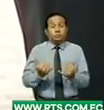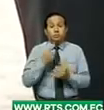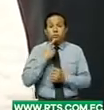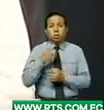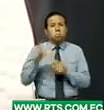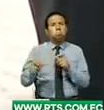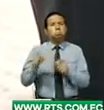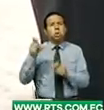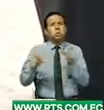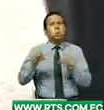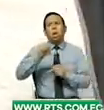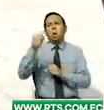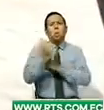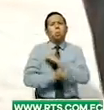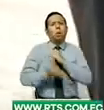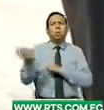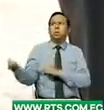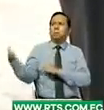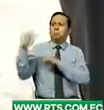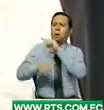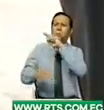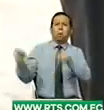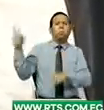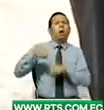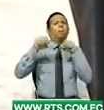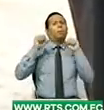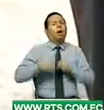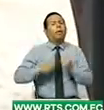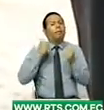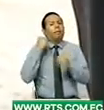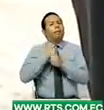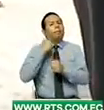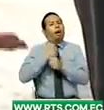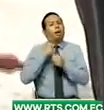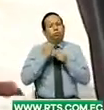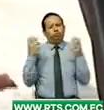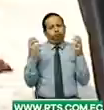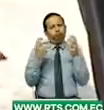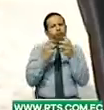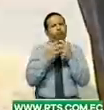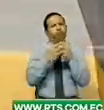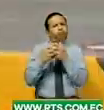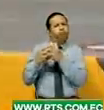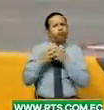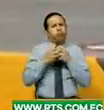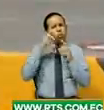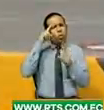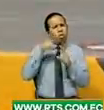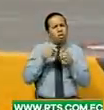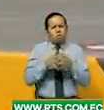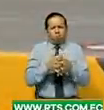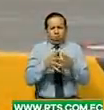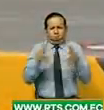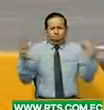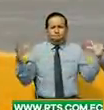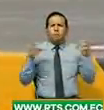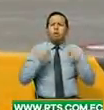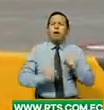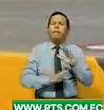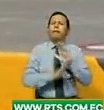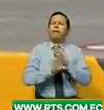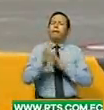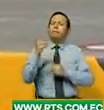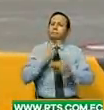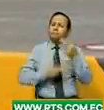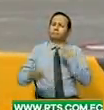sean socios estratégicos de nosotros para convertir el puerto en un Singapur. El objetivo del gobierno es convertir al